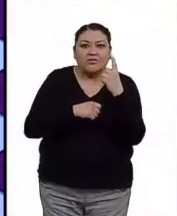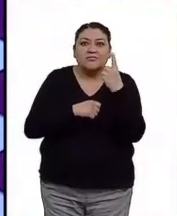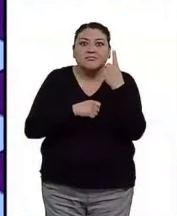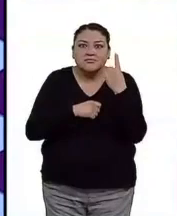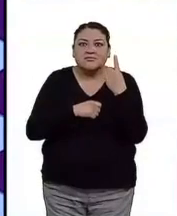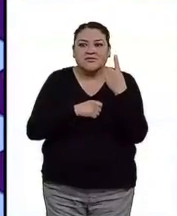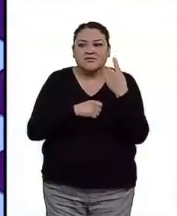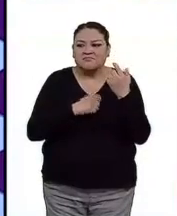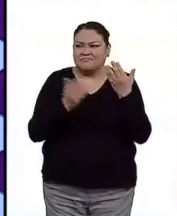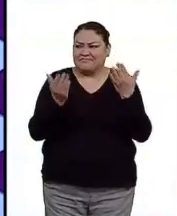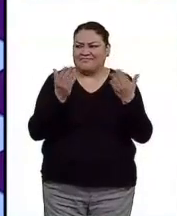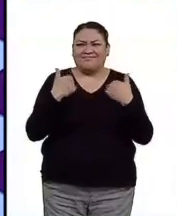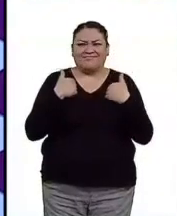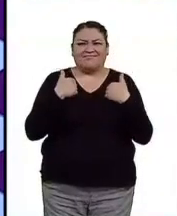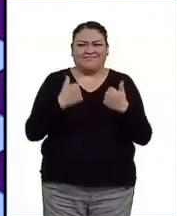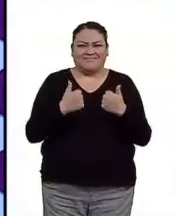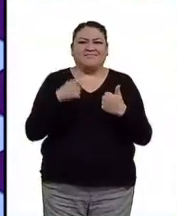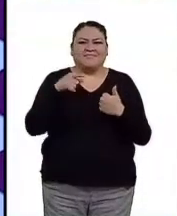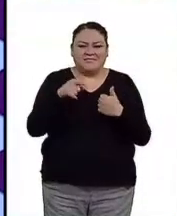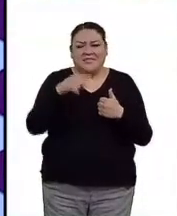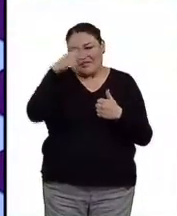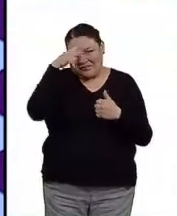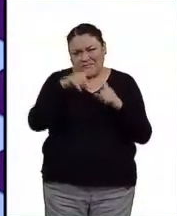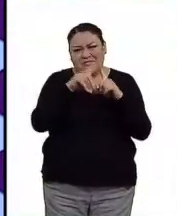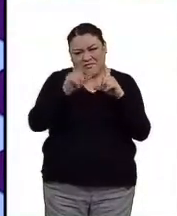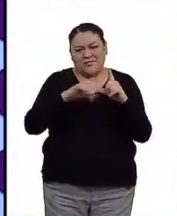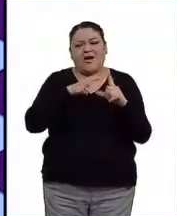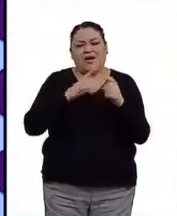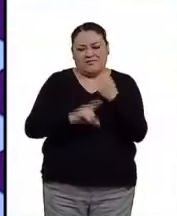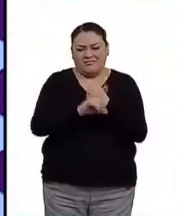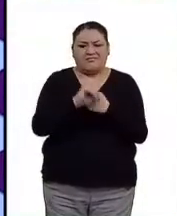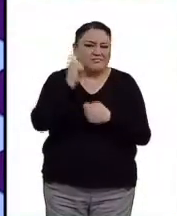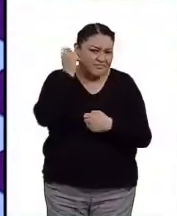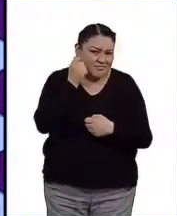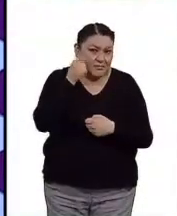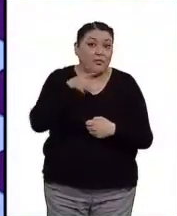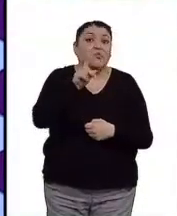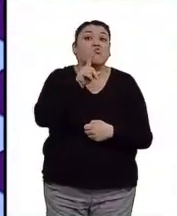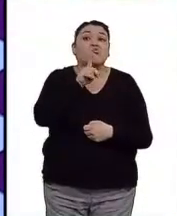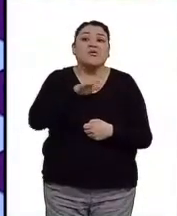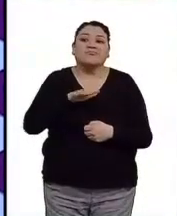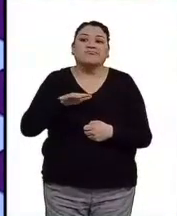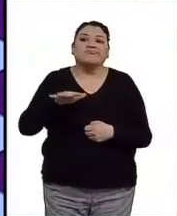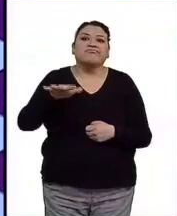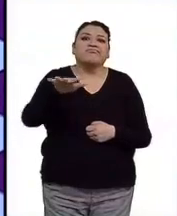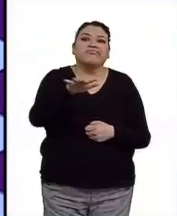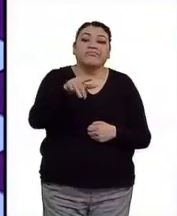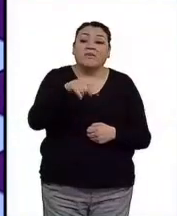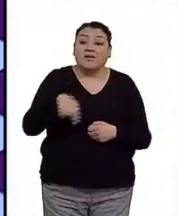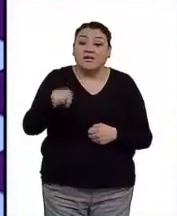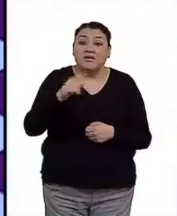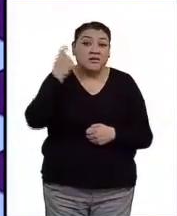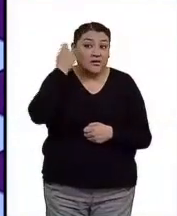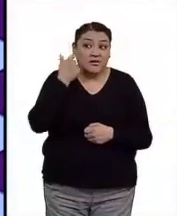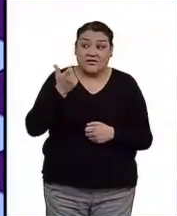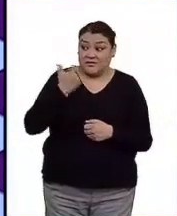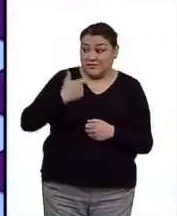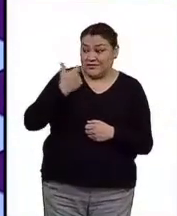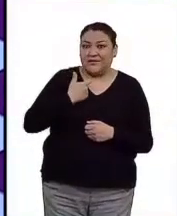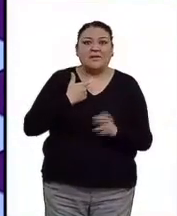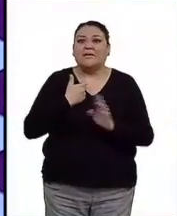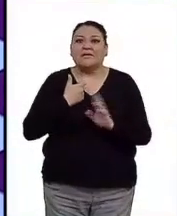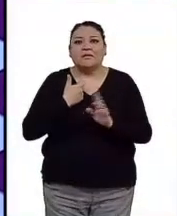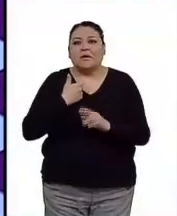Hay en general un problema con las pensiones en nuestro país, pero las mujeres en mayor medida vamos a tener que depender de algún